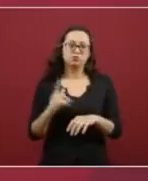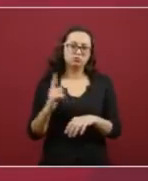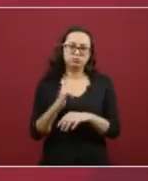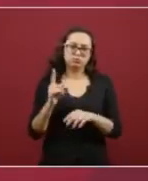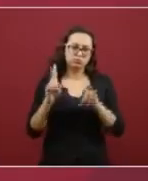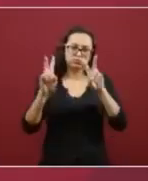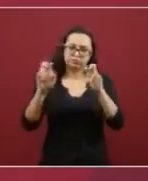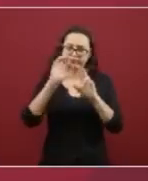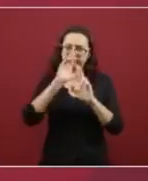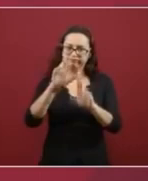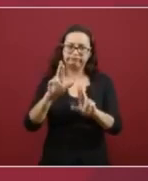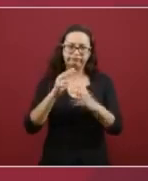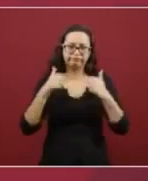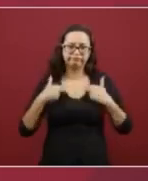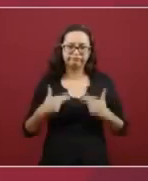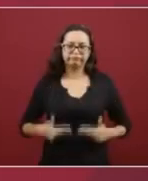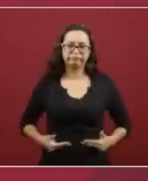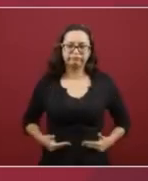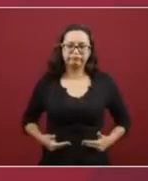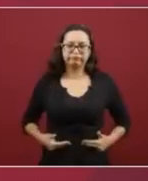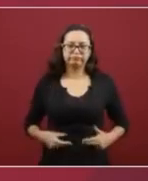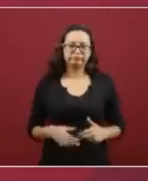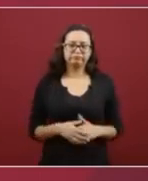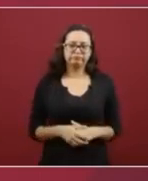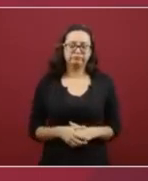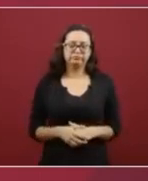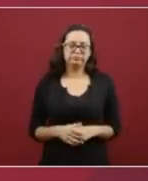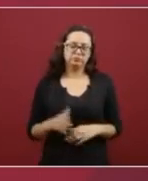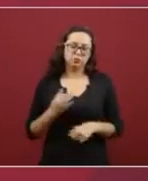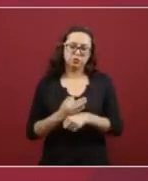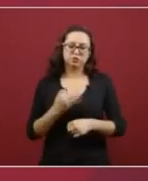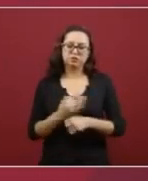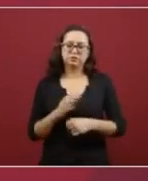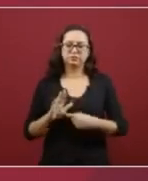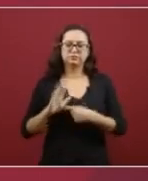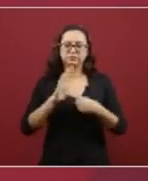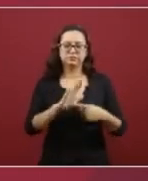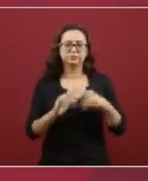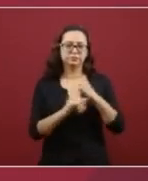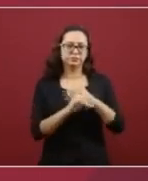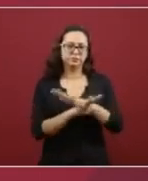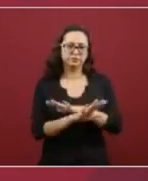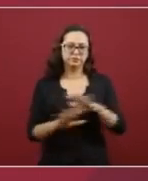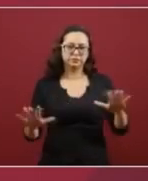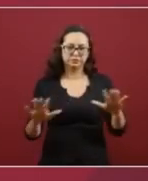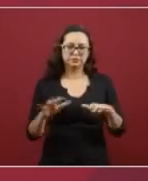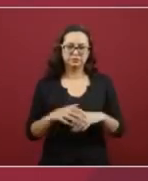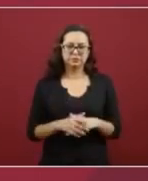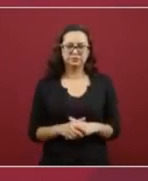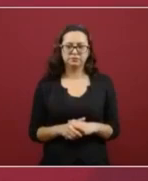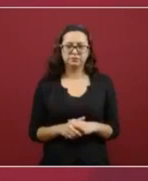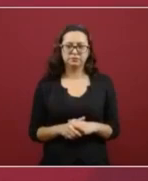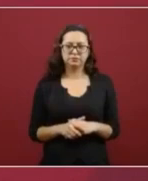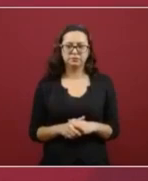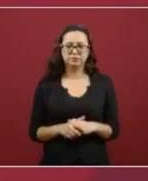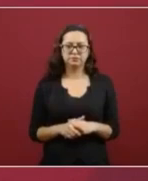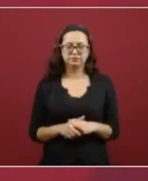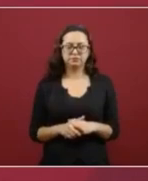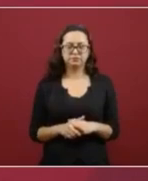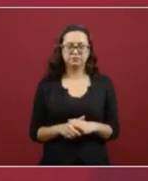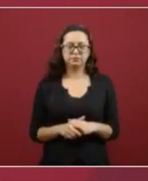humanitarias. Les van a informar el día de hoy, terminando la